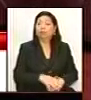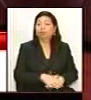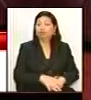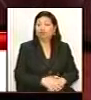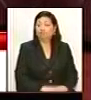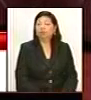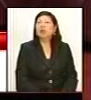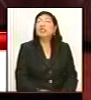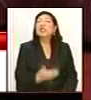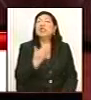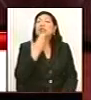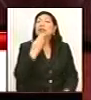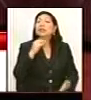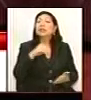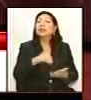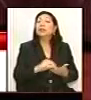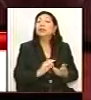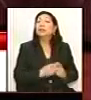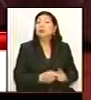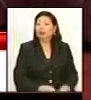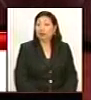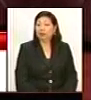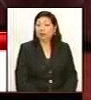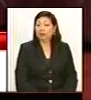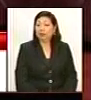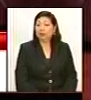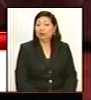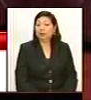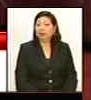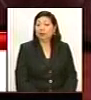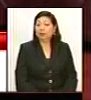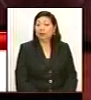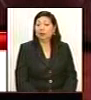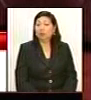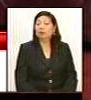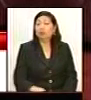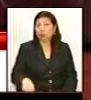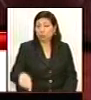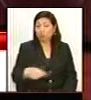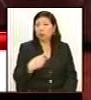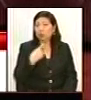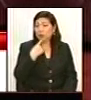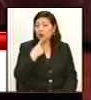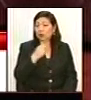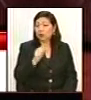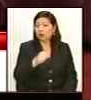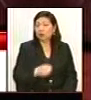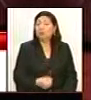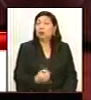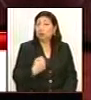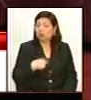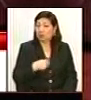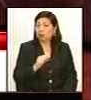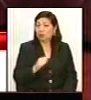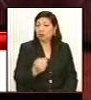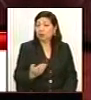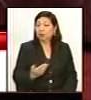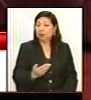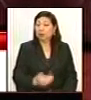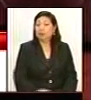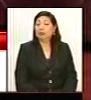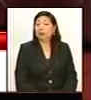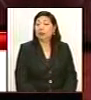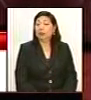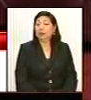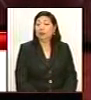administración. ¿Quién propuso para promover el señor Johnny Silvera? Nosotros lo propusimos, nosotros pedimos Ya, ese cambio,